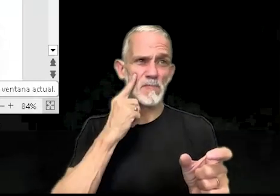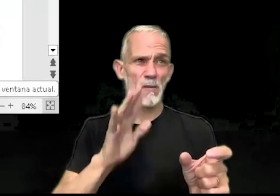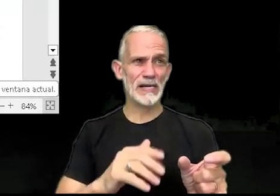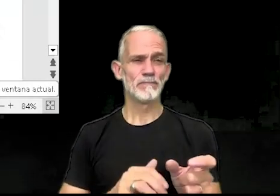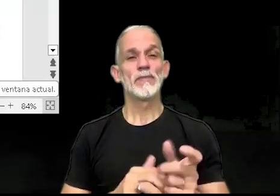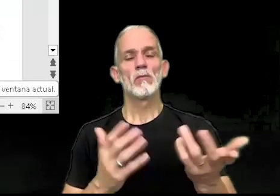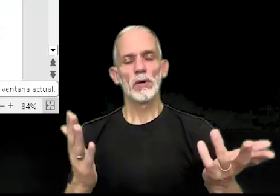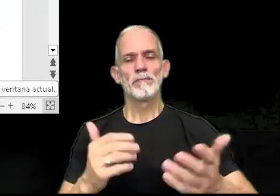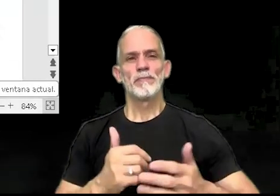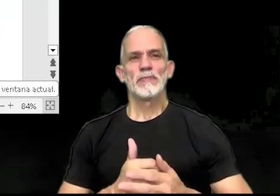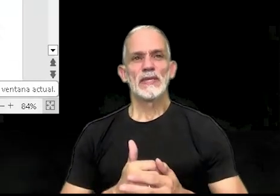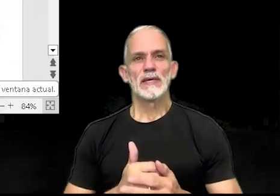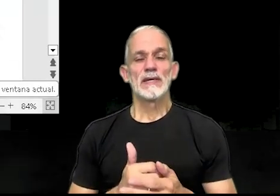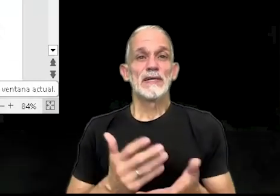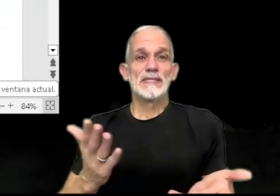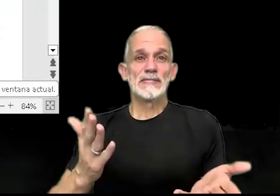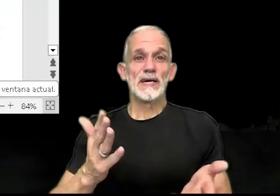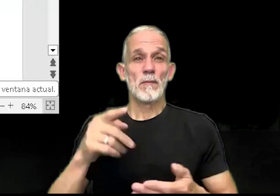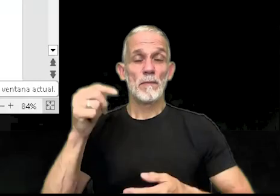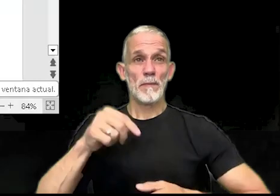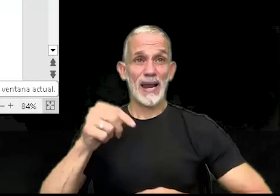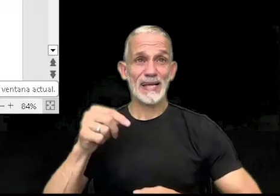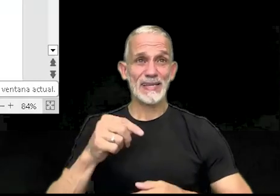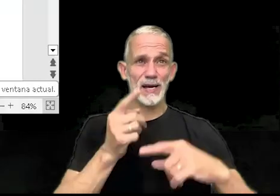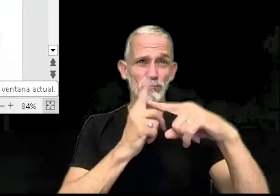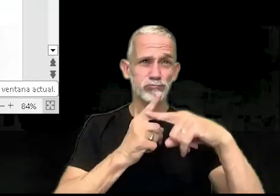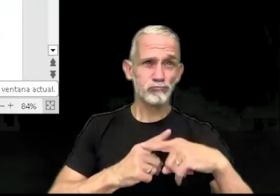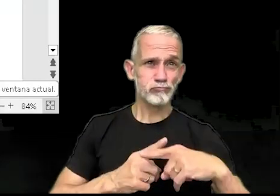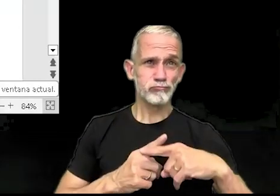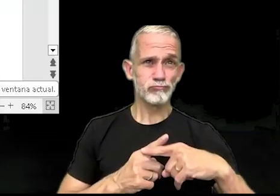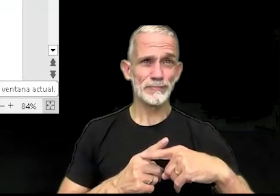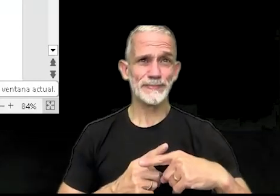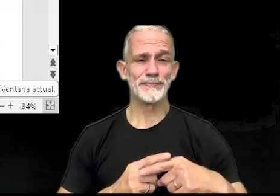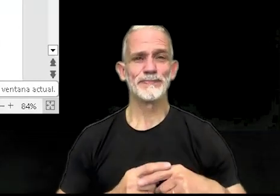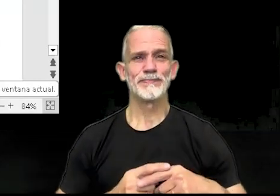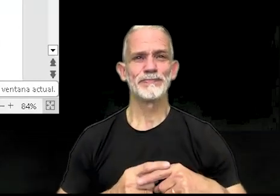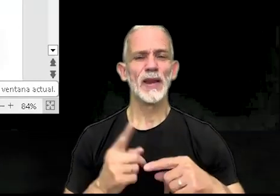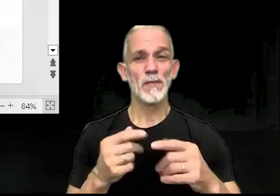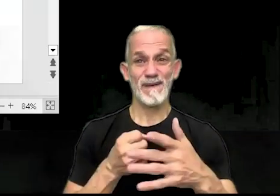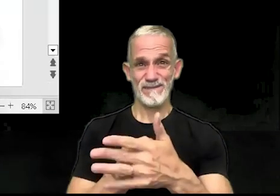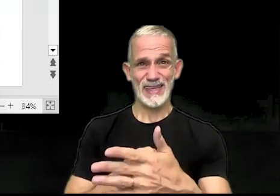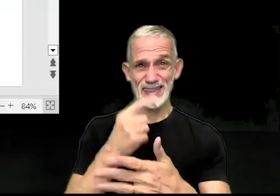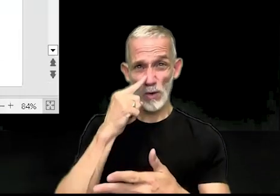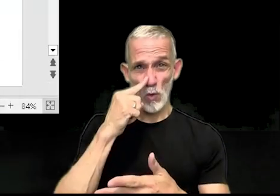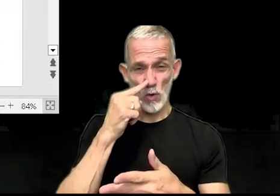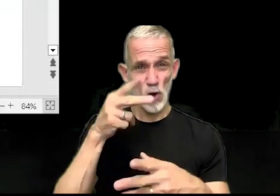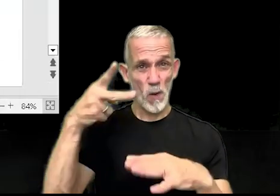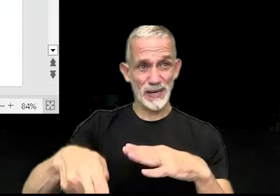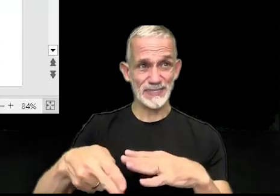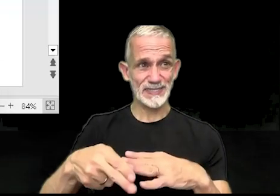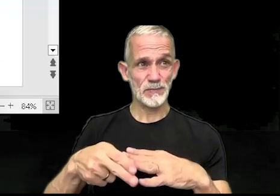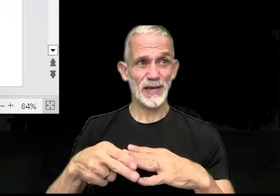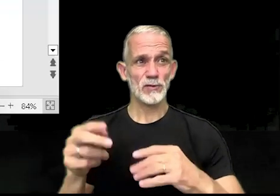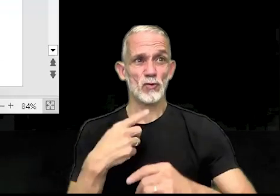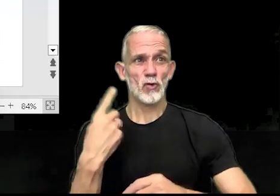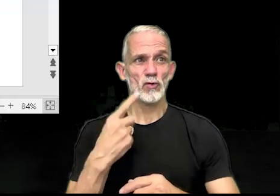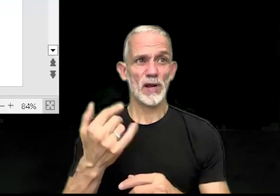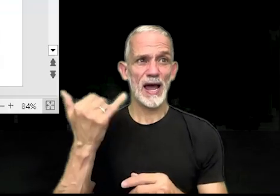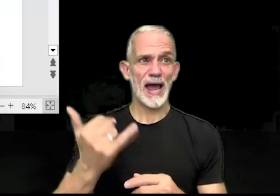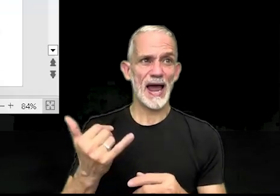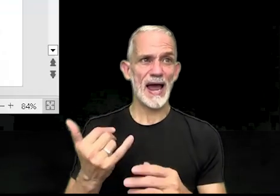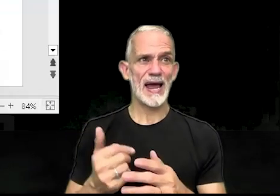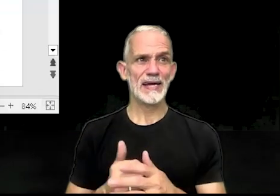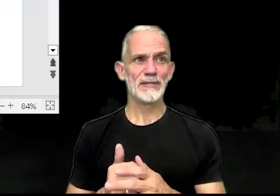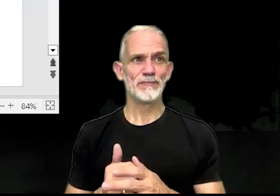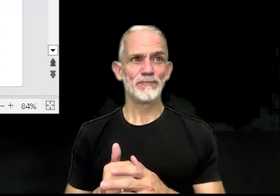acomodar. Eh, para esta liquidación que vence ahora a fines de junio, nos encontramos con